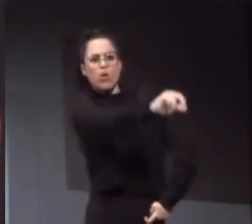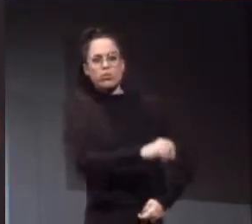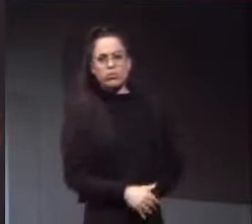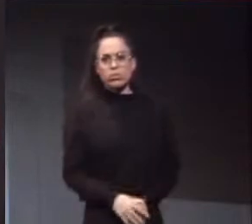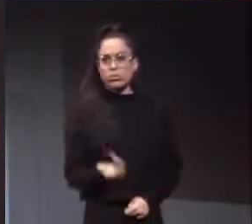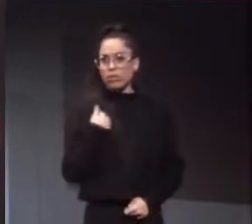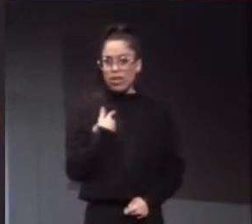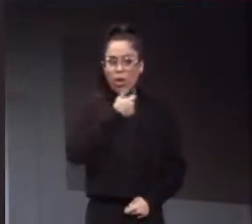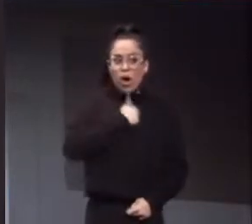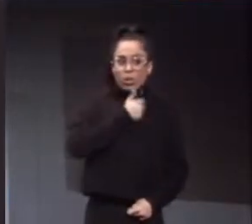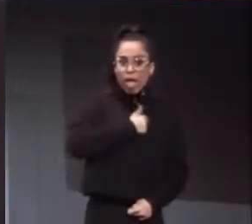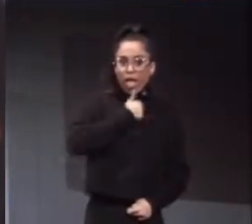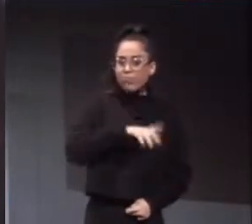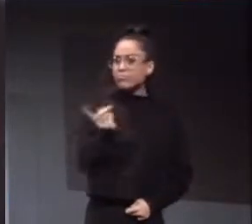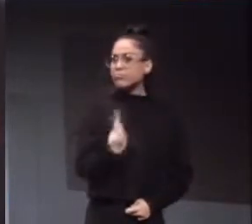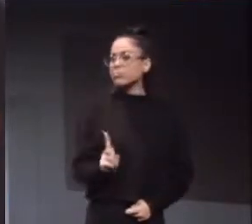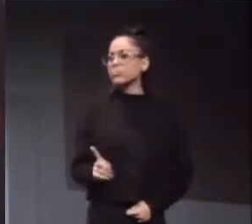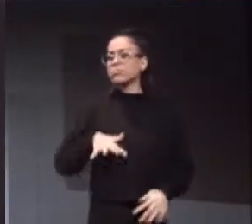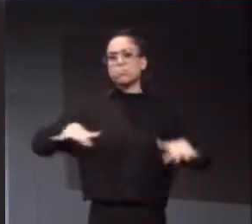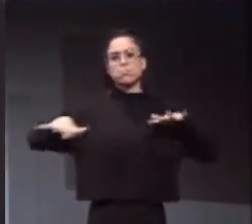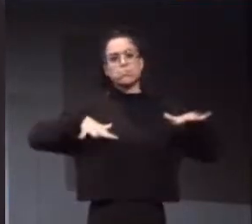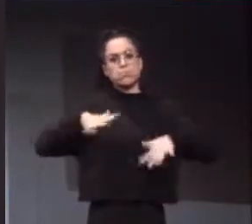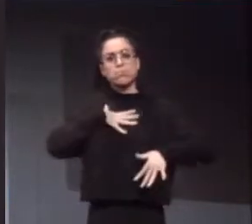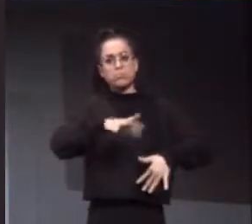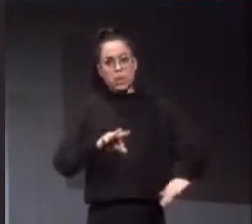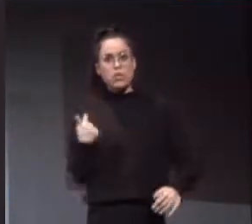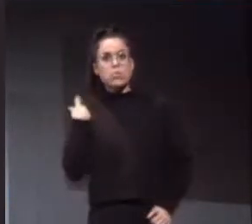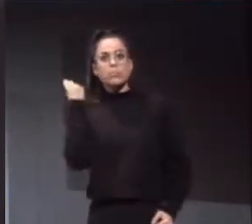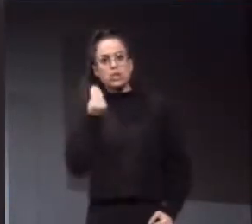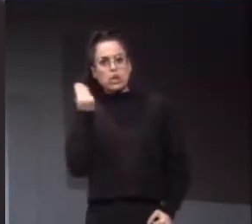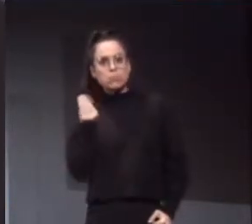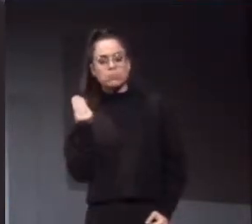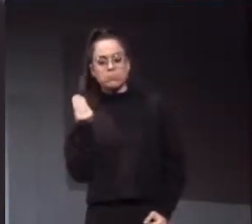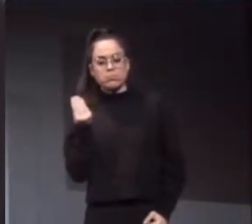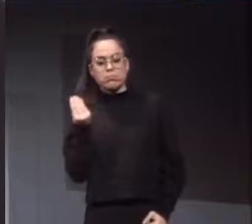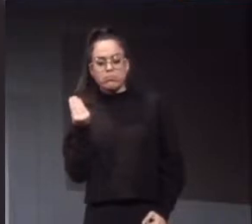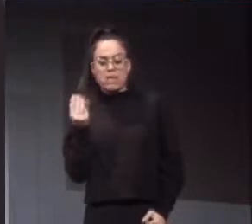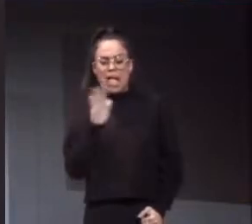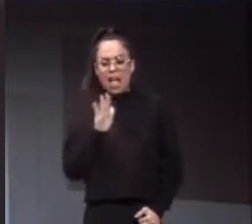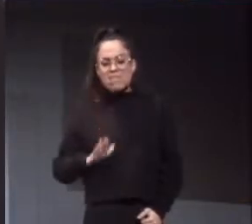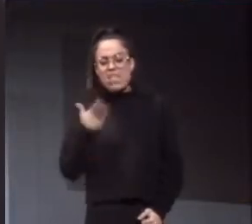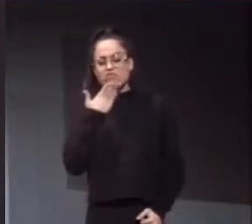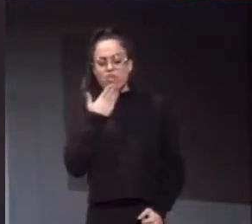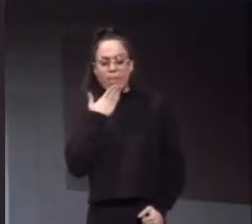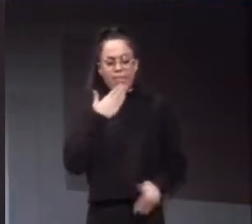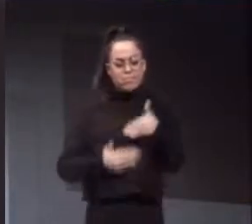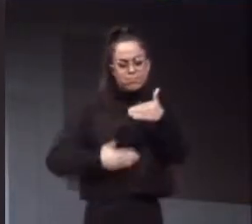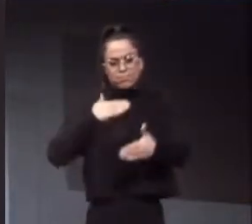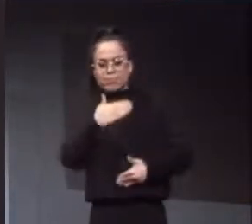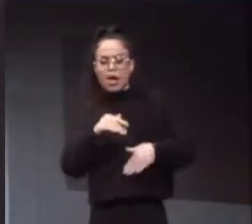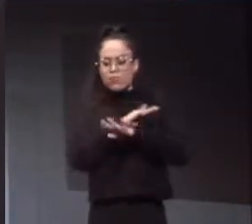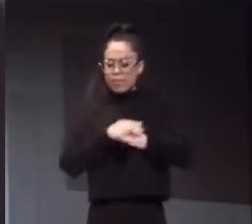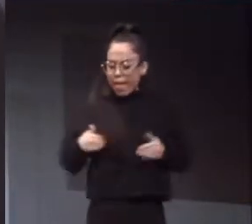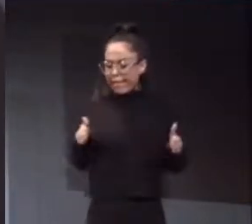seguramente espero que sea bastante pero cuando llegase a una edad te das cuenta no de del camino